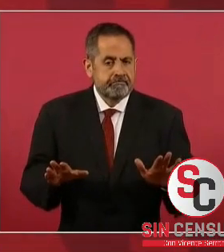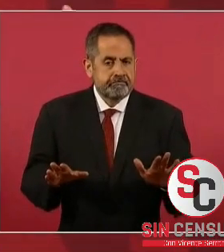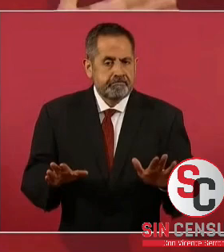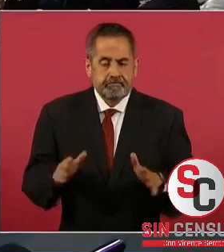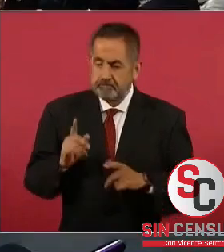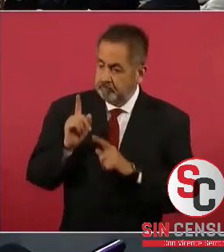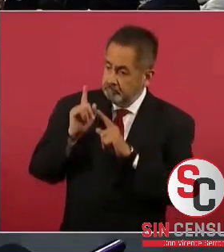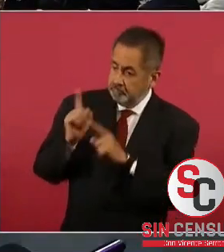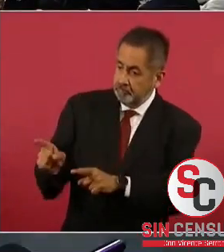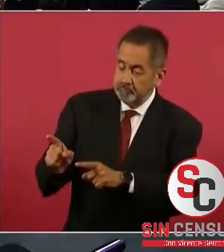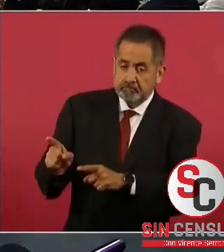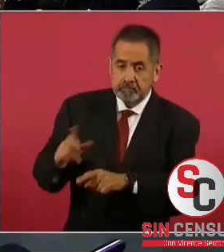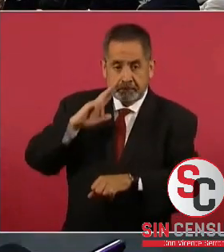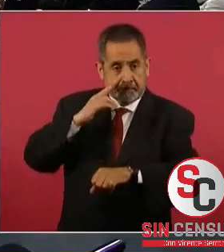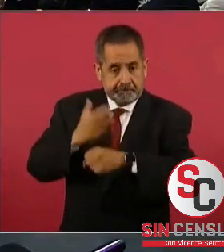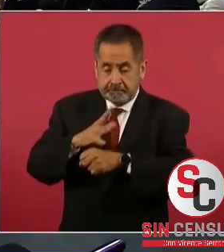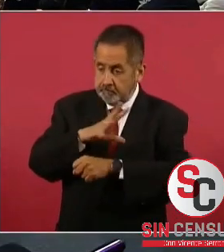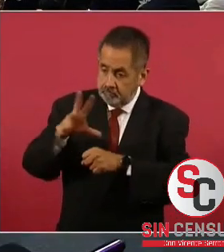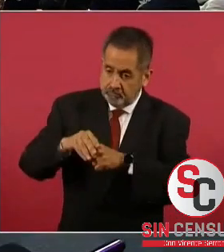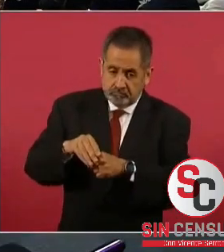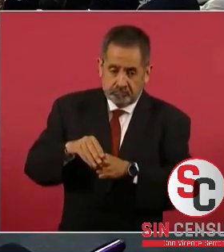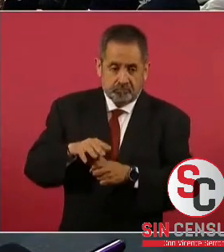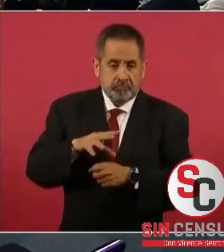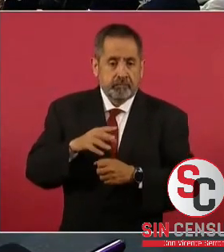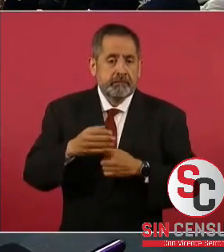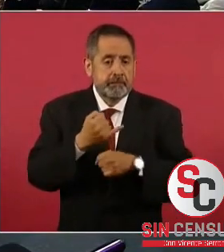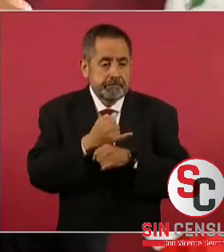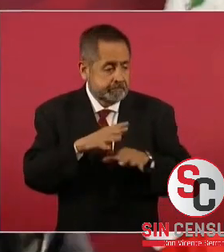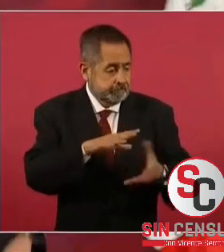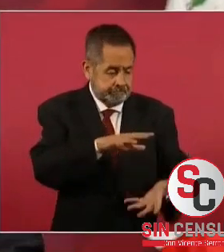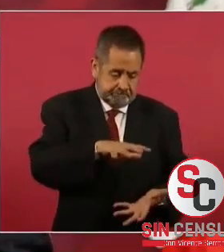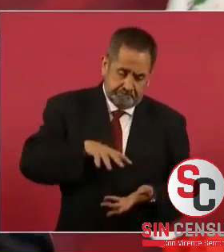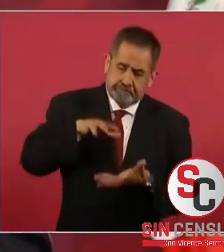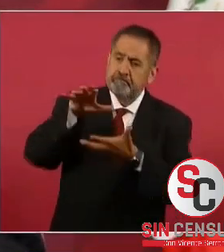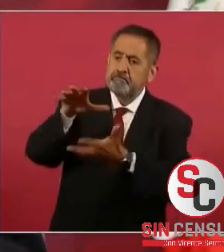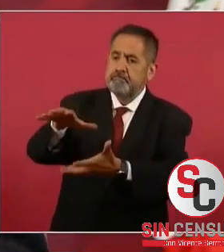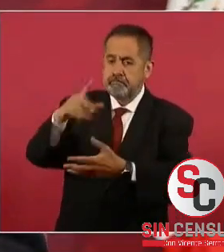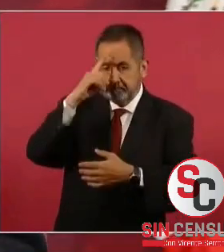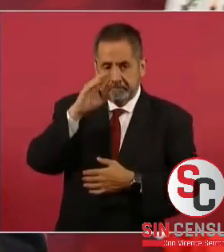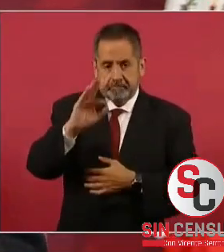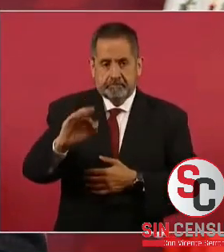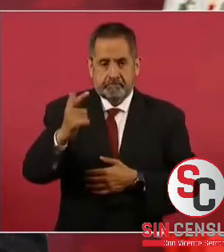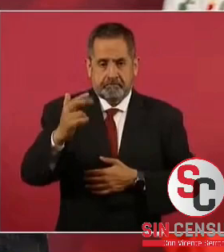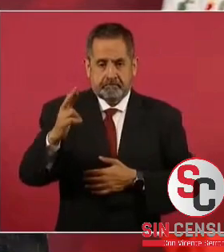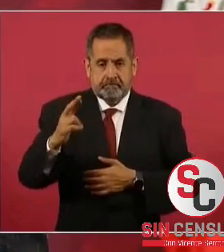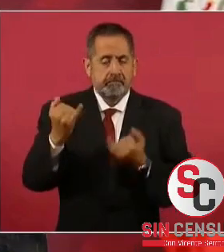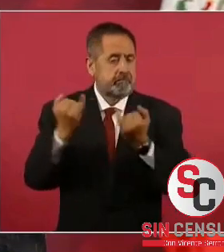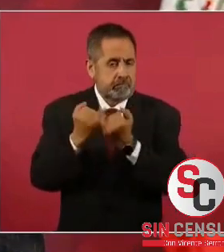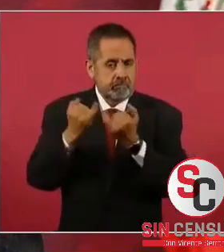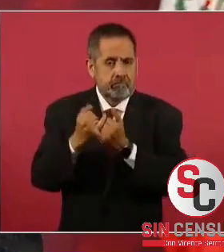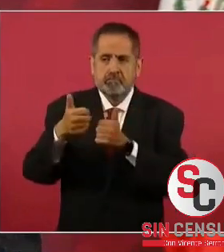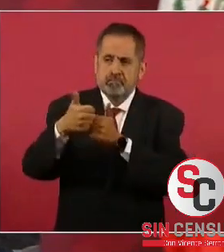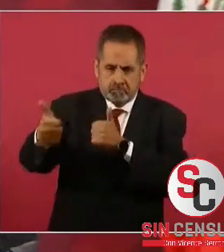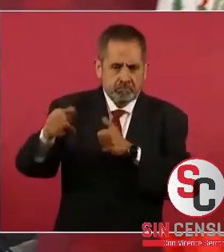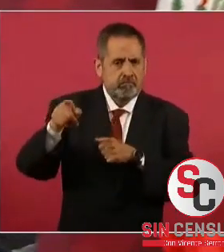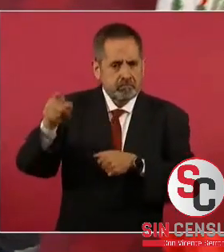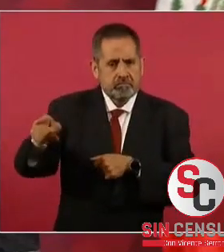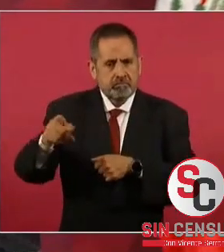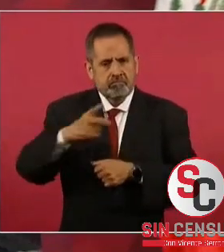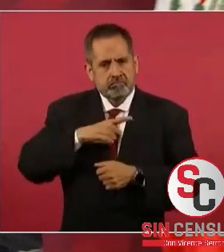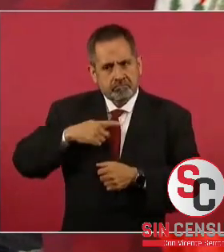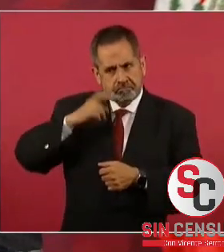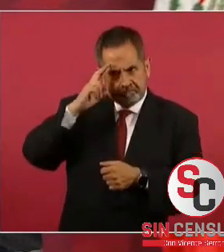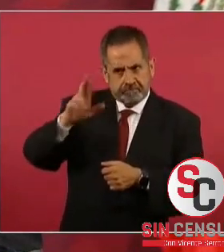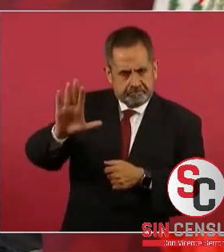Él tiene que entregar toda la información a la Fiscalía, y la Fiscalía lo mismo, es un órgano autónomo que